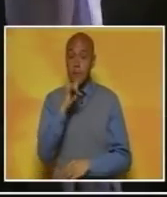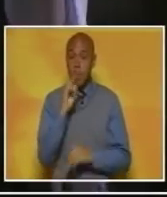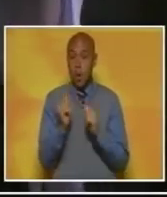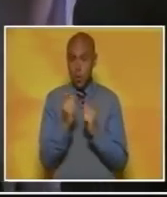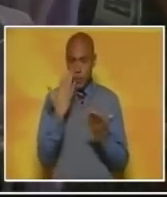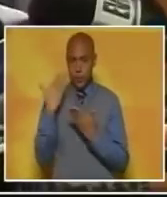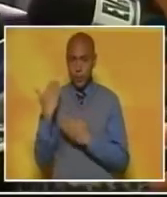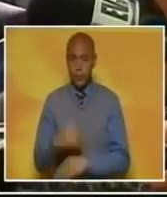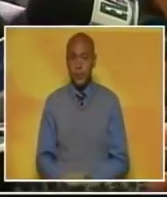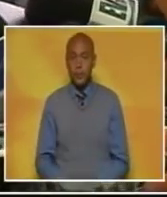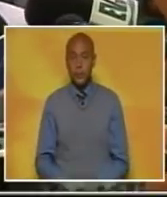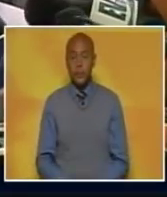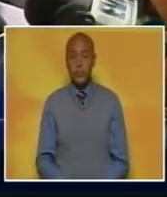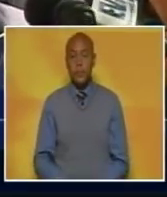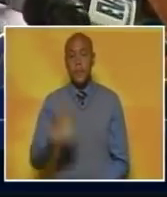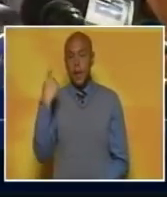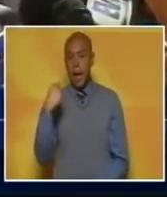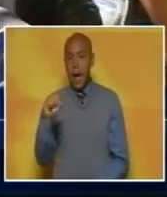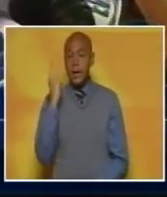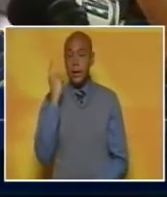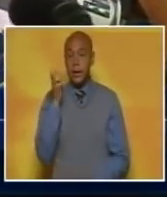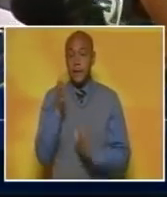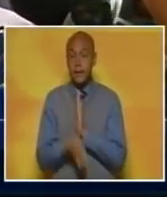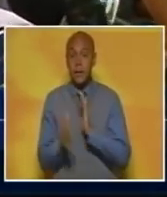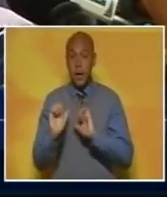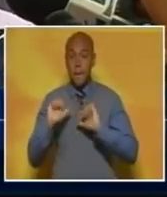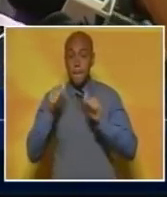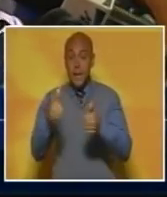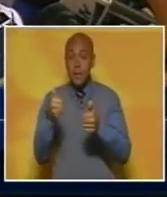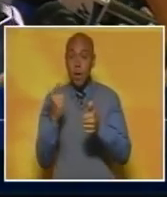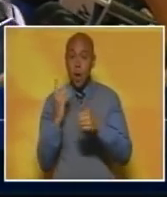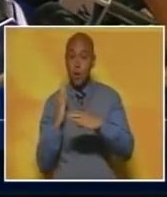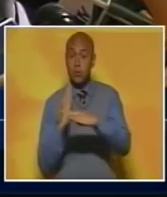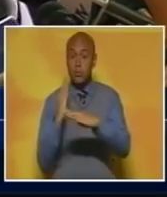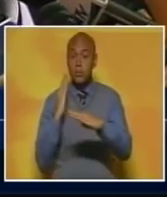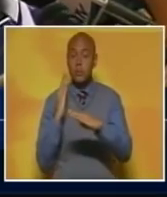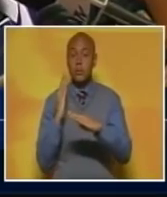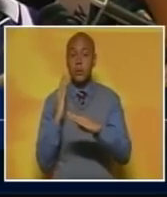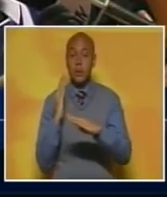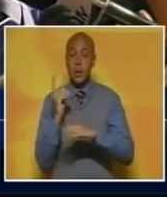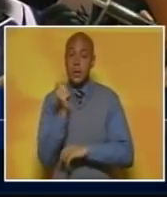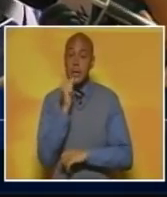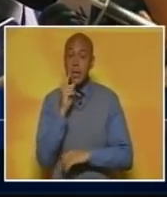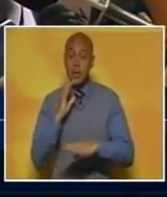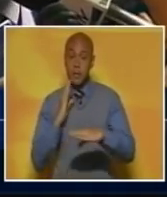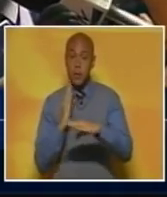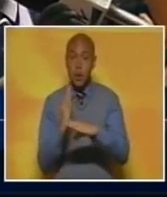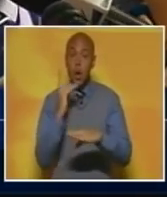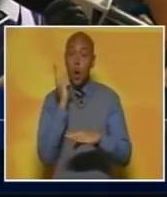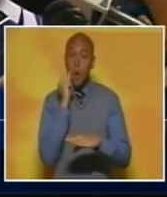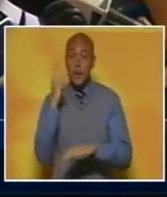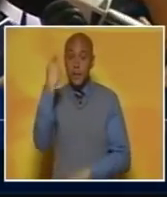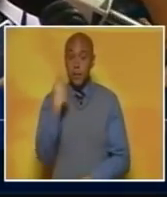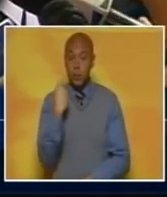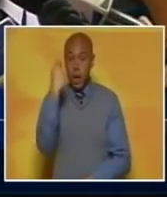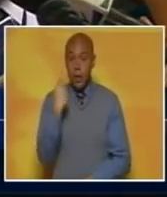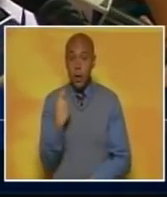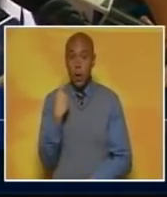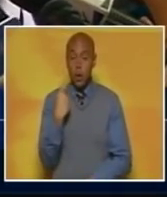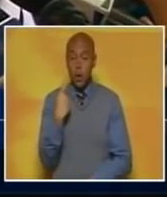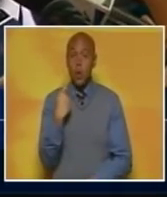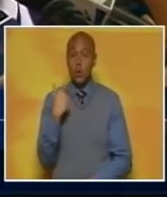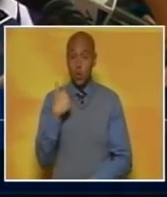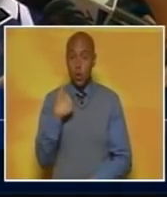de lo que dijo. Ha habido el inicio de la obstrucción de la posibilidad de que los diputados